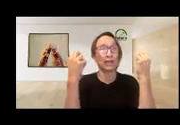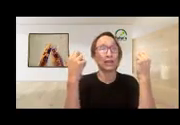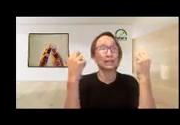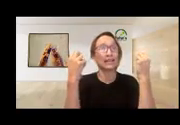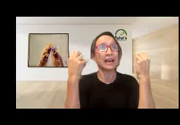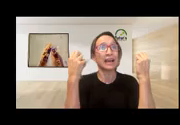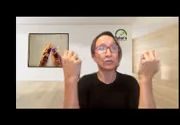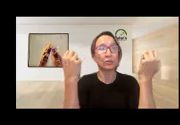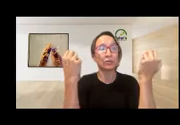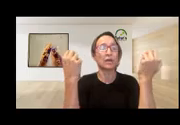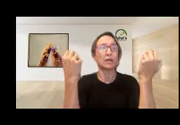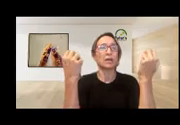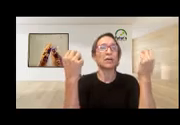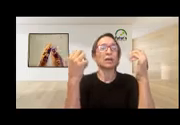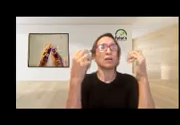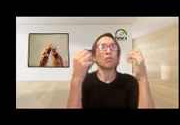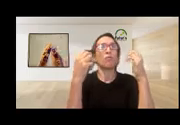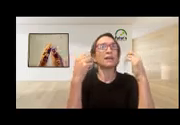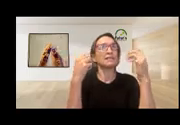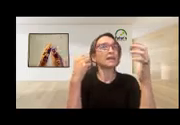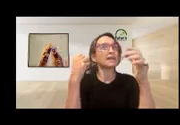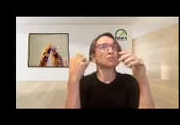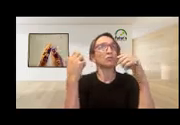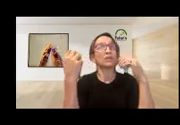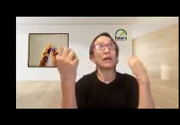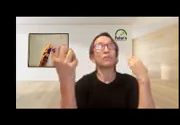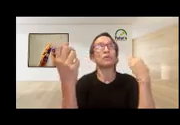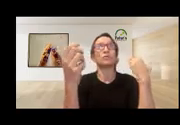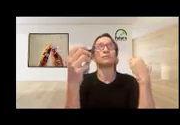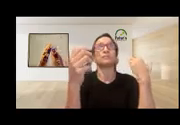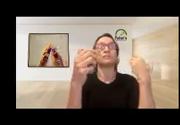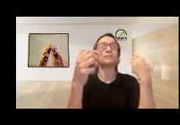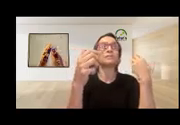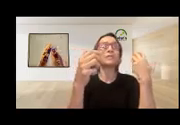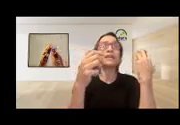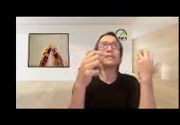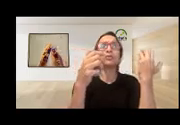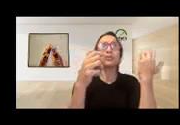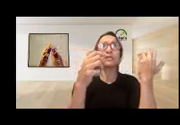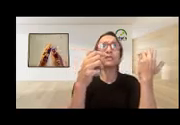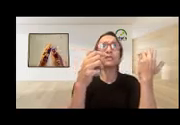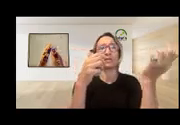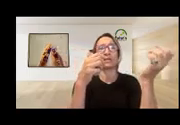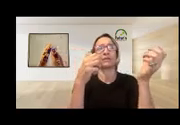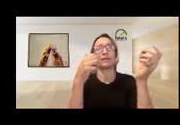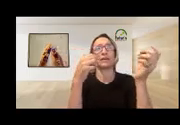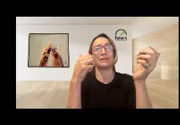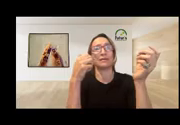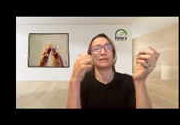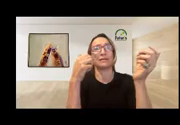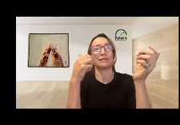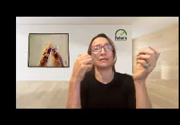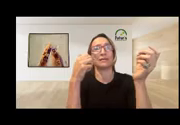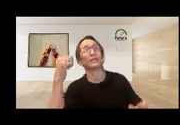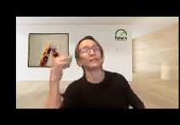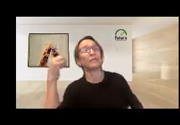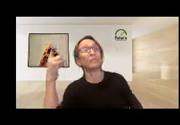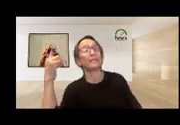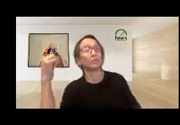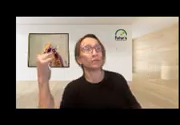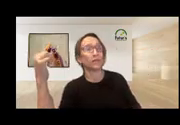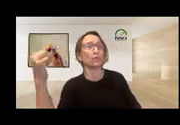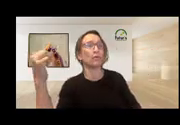dentro de lo que se ha visto con base en estos cambios y estos ciclos que